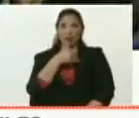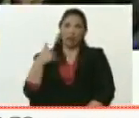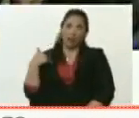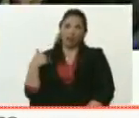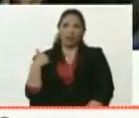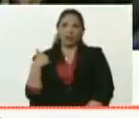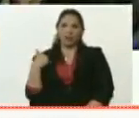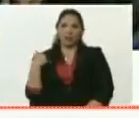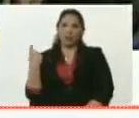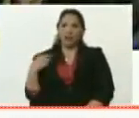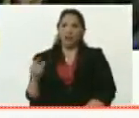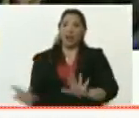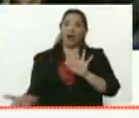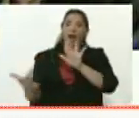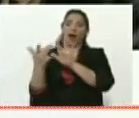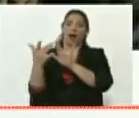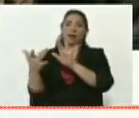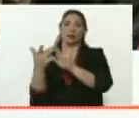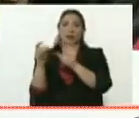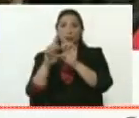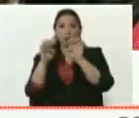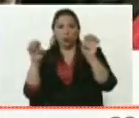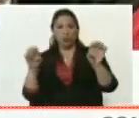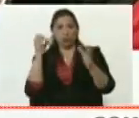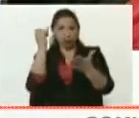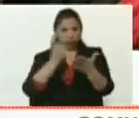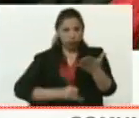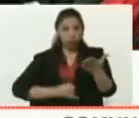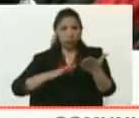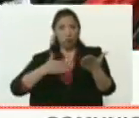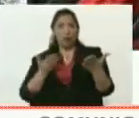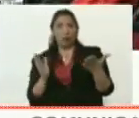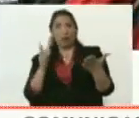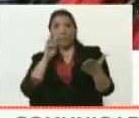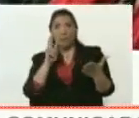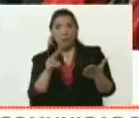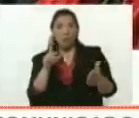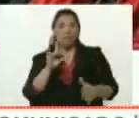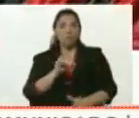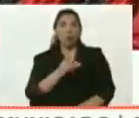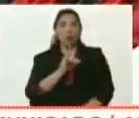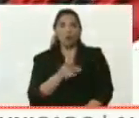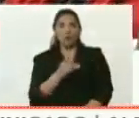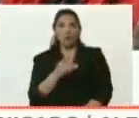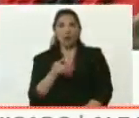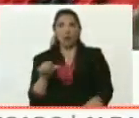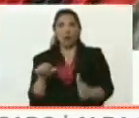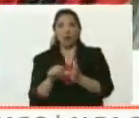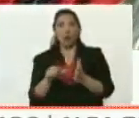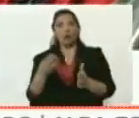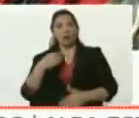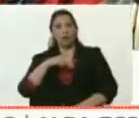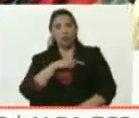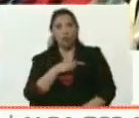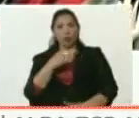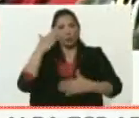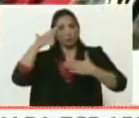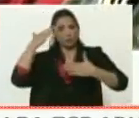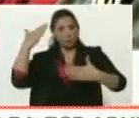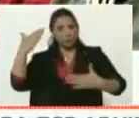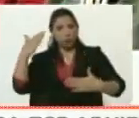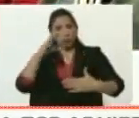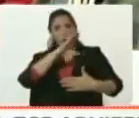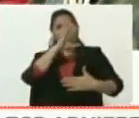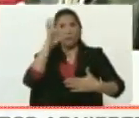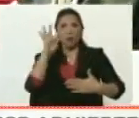es tener acceso a la educación. Lo vemos en Bolivia, donde le mandamos un abrazo a la Confederación de Estudiantes de Bolivia y